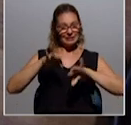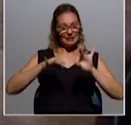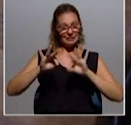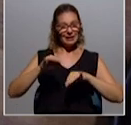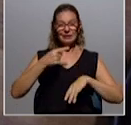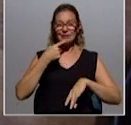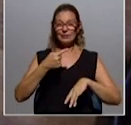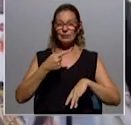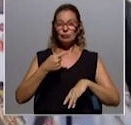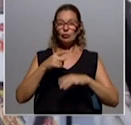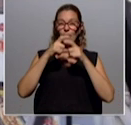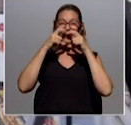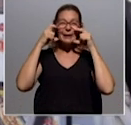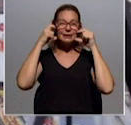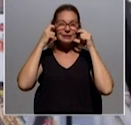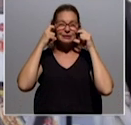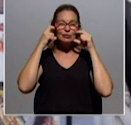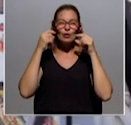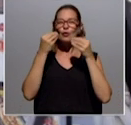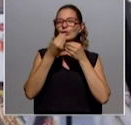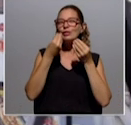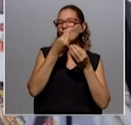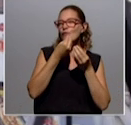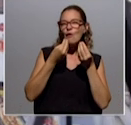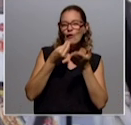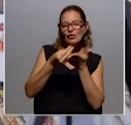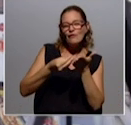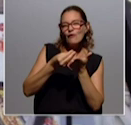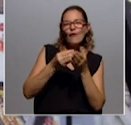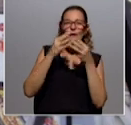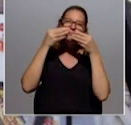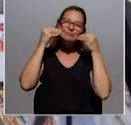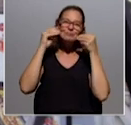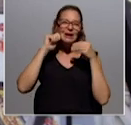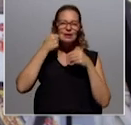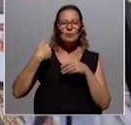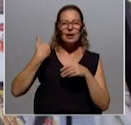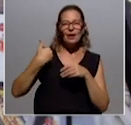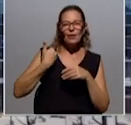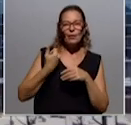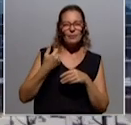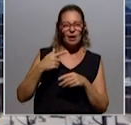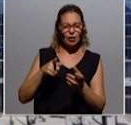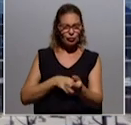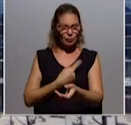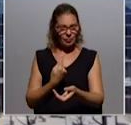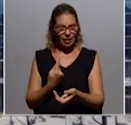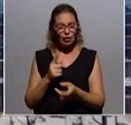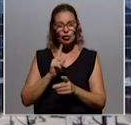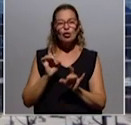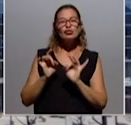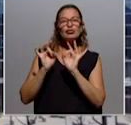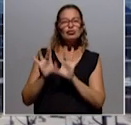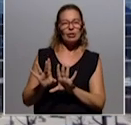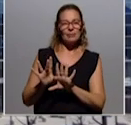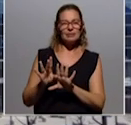marketing de lo que son mascarillas con diseños para los jóvenes, etcétera. Están mucho más acostumbrados a llevarla, no solo por esta epidemia, sino